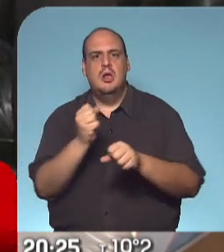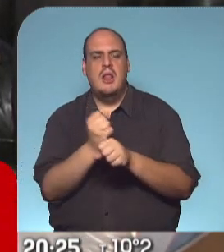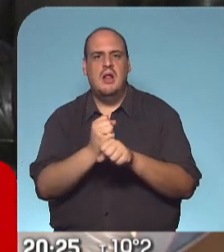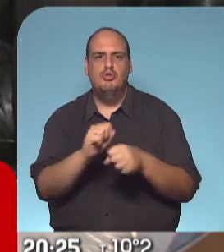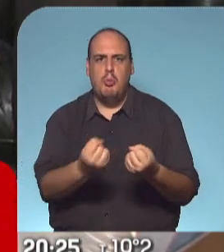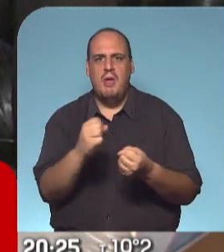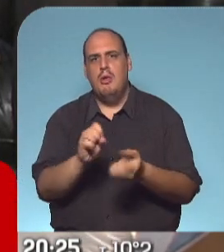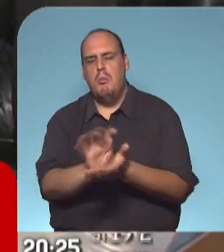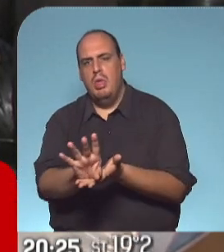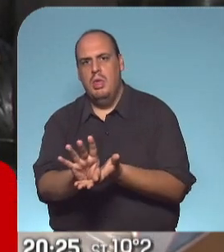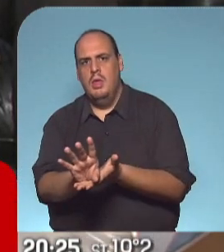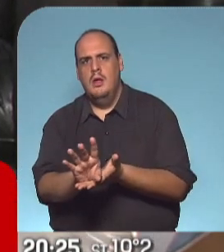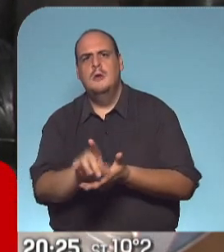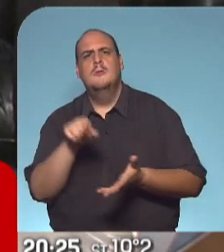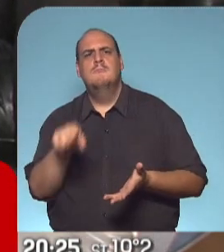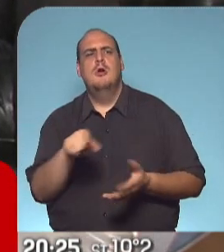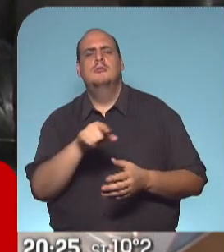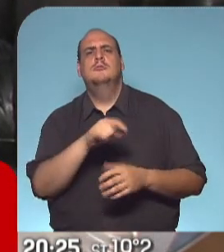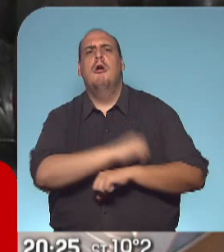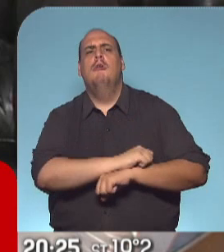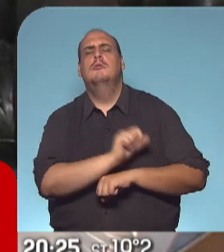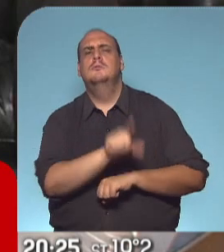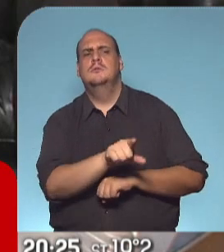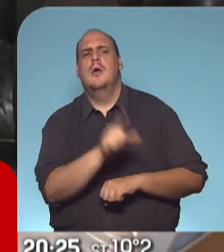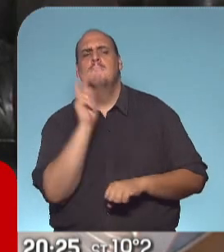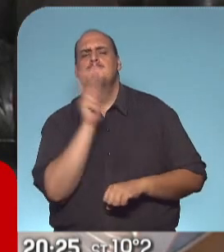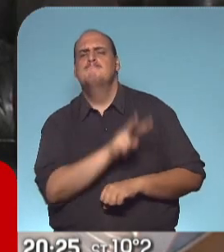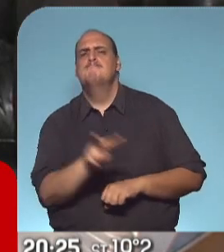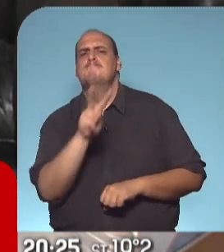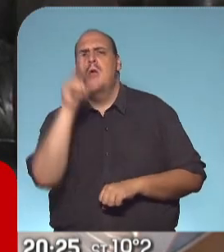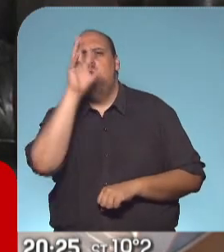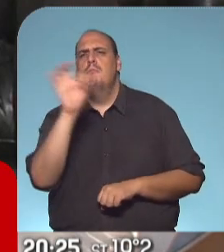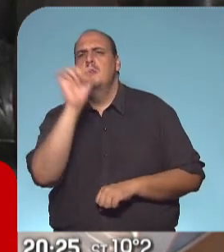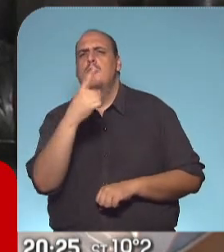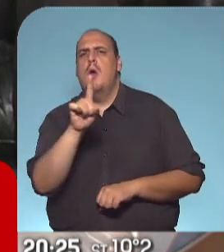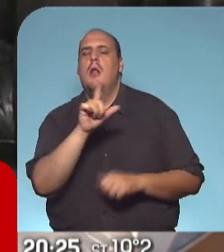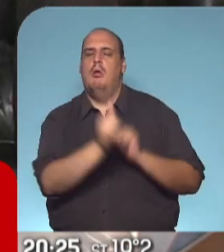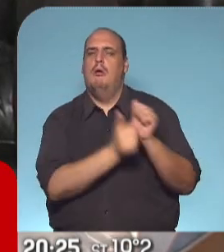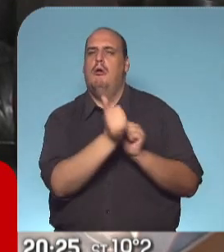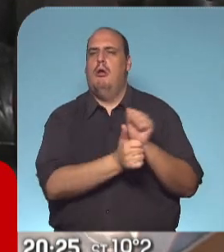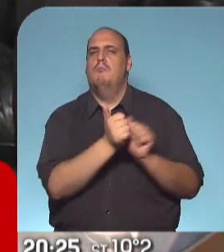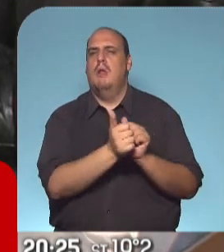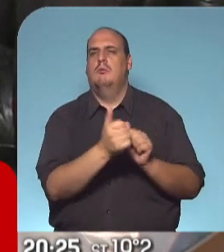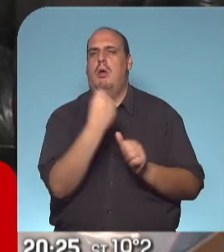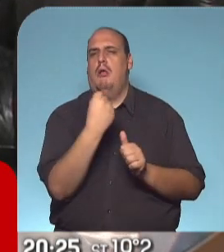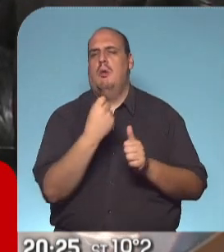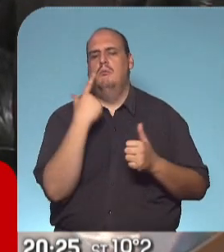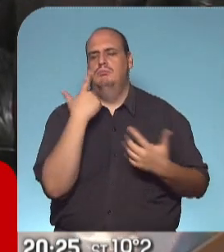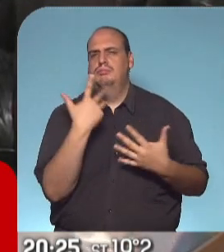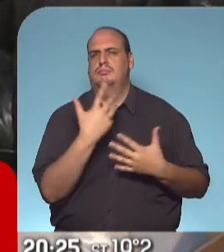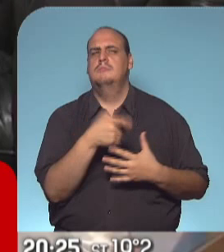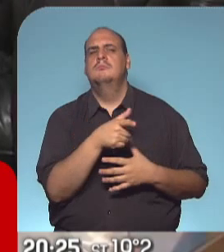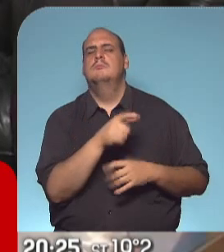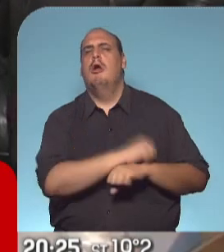gente. ¿Cómo siente esa actitud de lo que podríamos llamar las corporaciones económicas importantes?